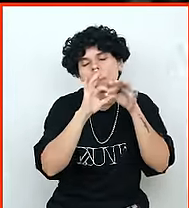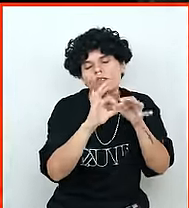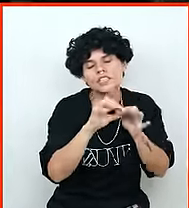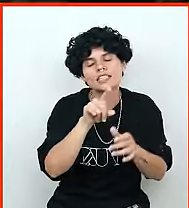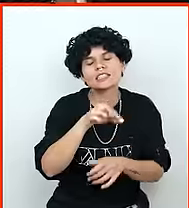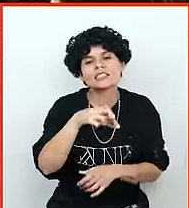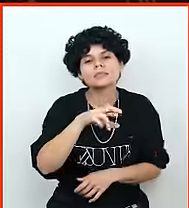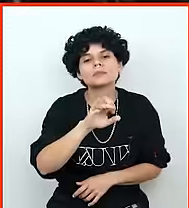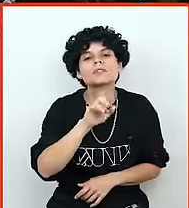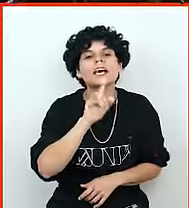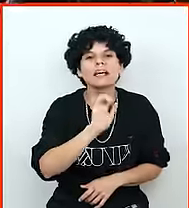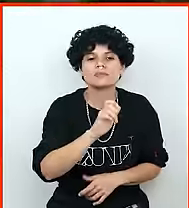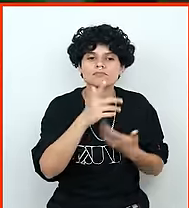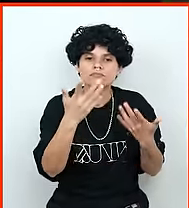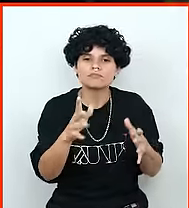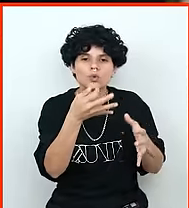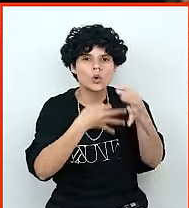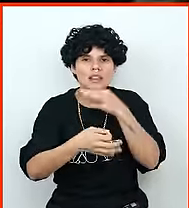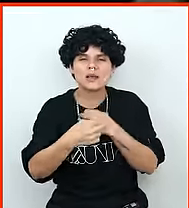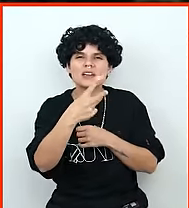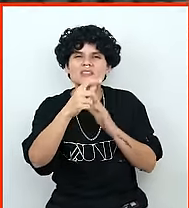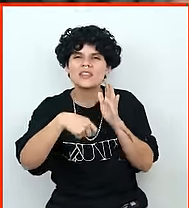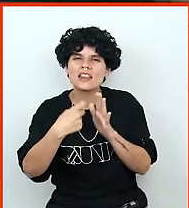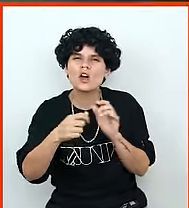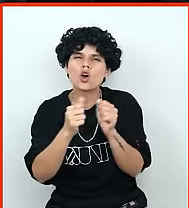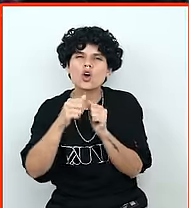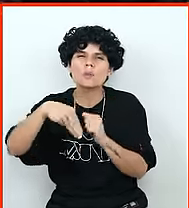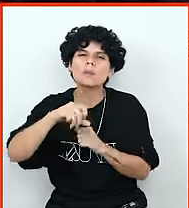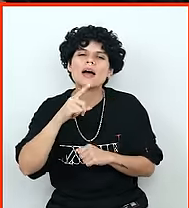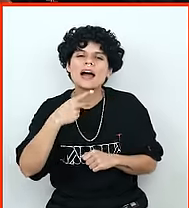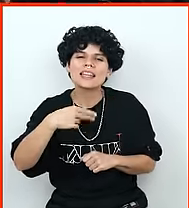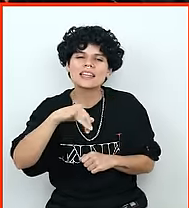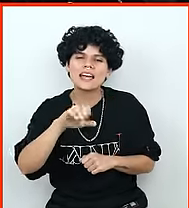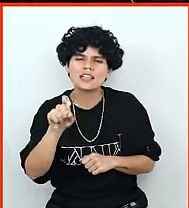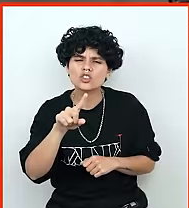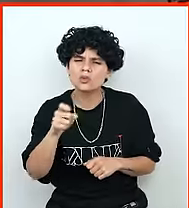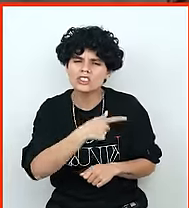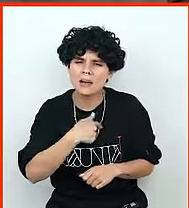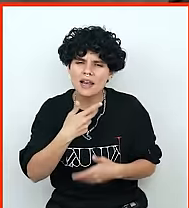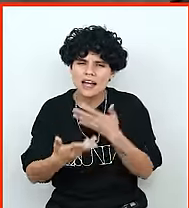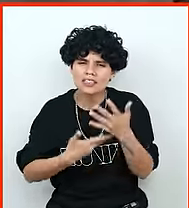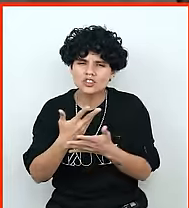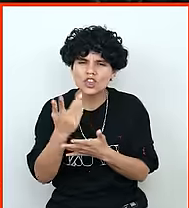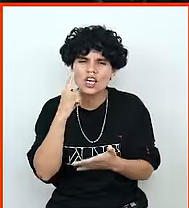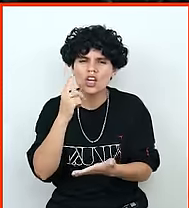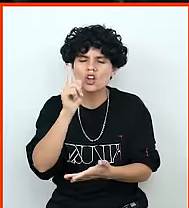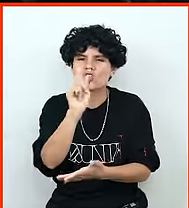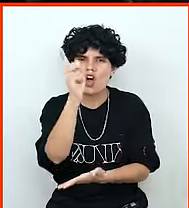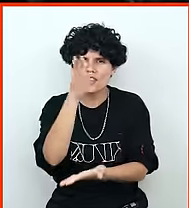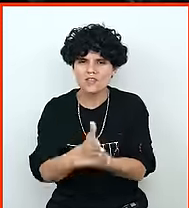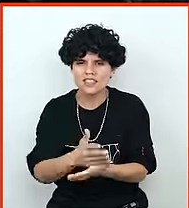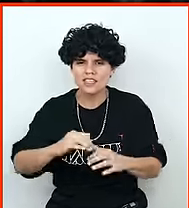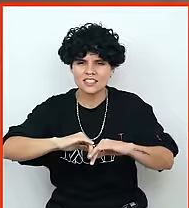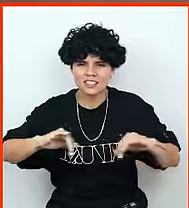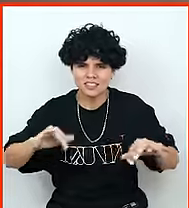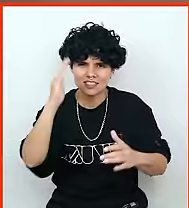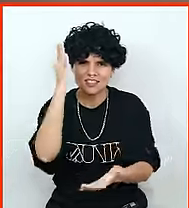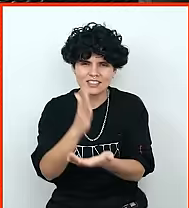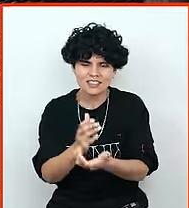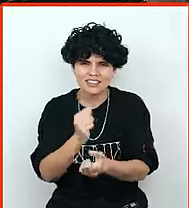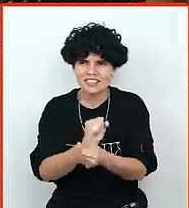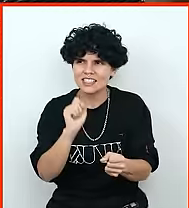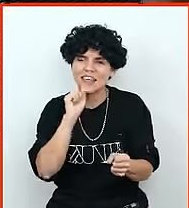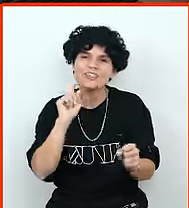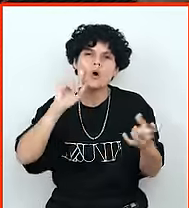¿Eh? Ahí estamos. ¿Eh? ¿Cómo fue grabar este video con Matías de esta canción de Indivisible? ¿Cómo se llama? Claro, que juega con los universos paralelos. Sí,